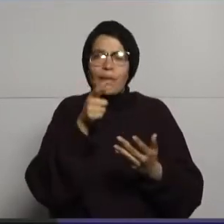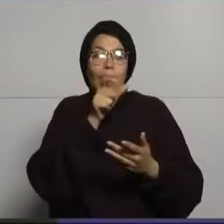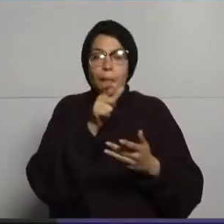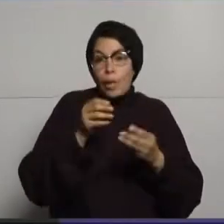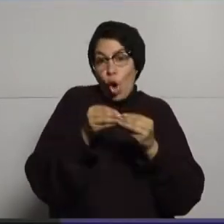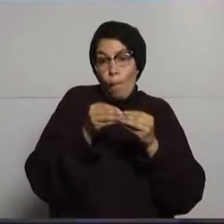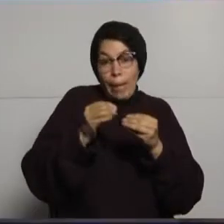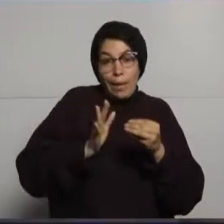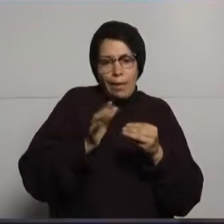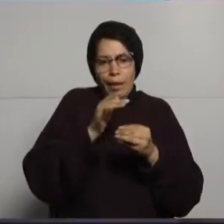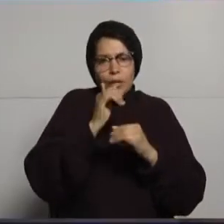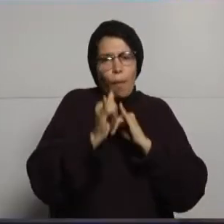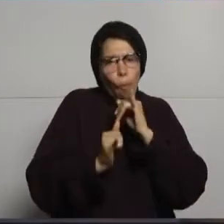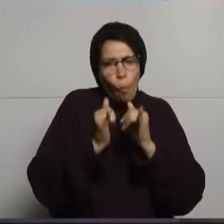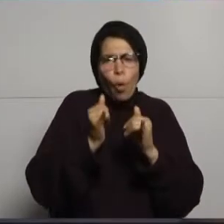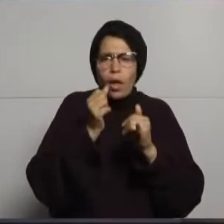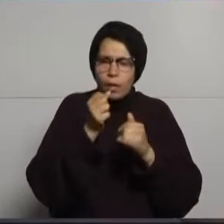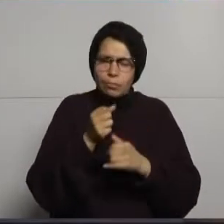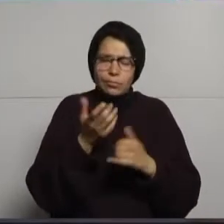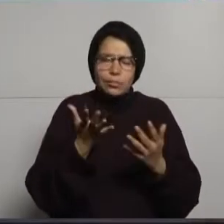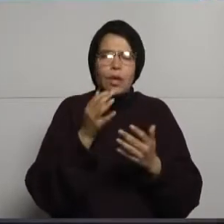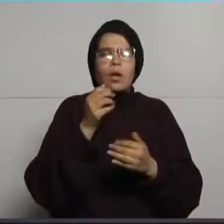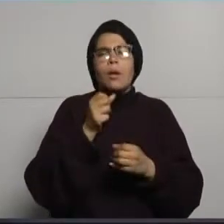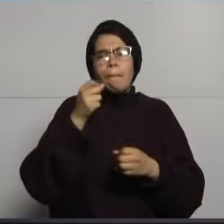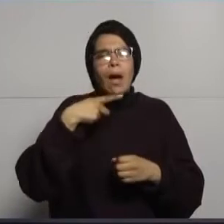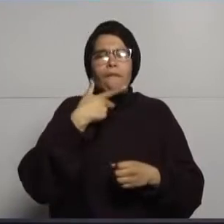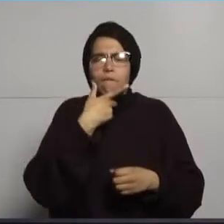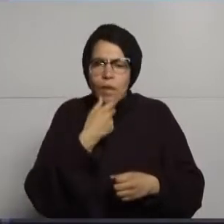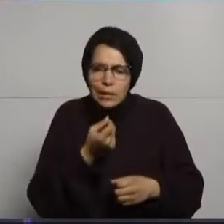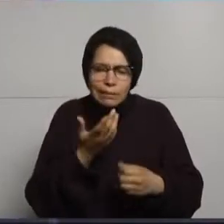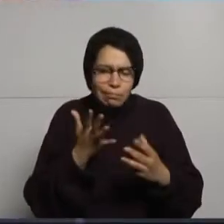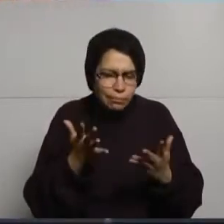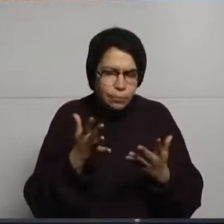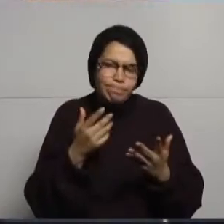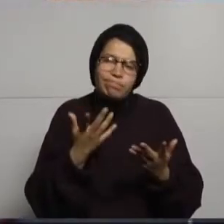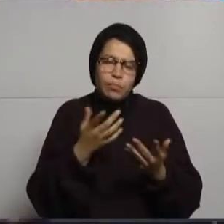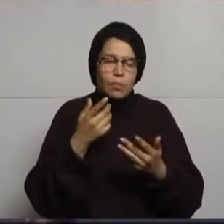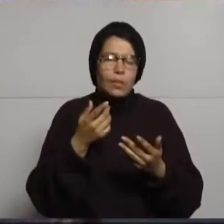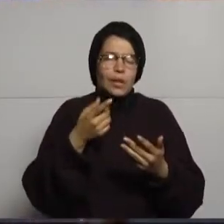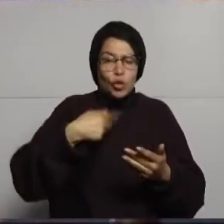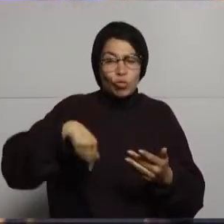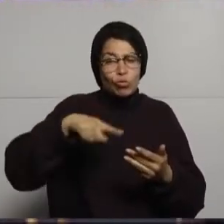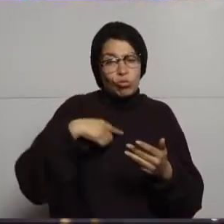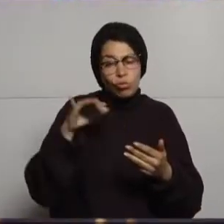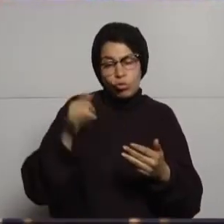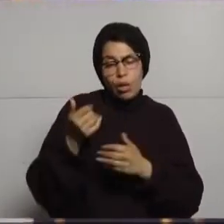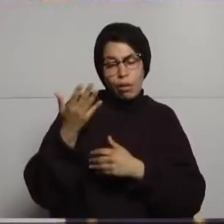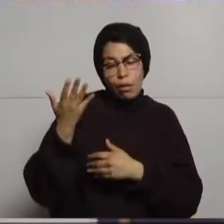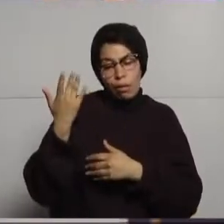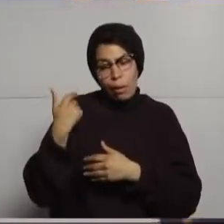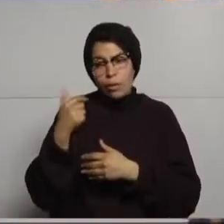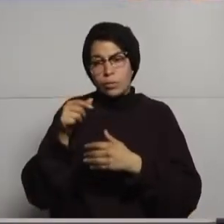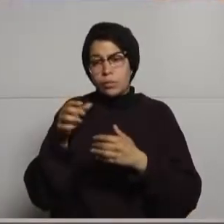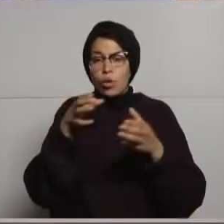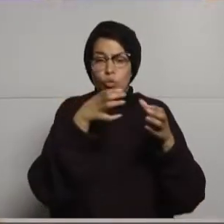mucho más, la explosión de la solidaridad. Un cúmulo de energía que venía desde organizaciones, por lo menos